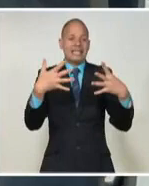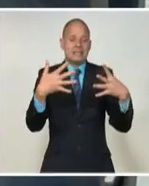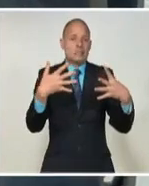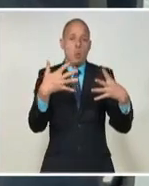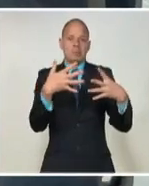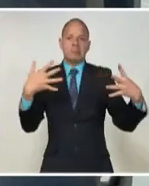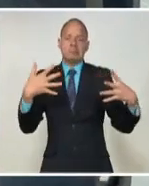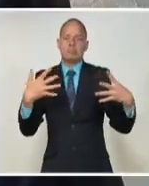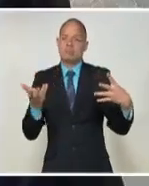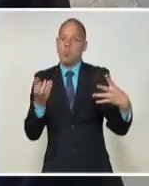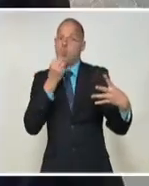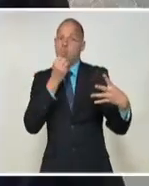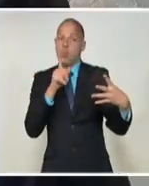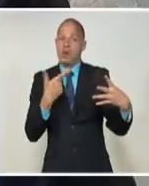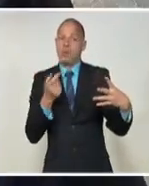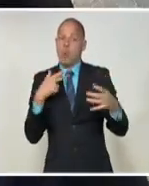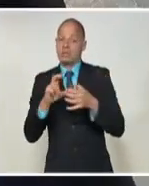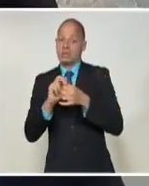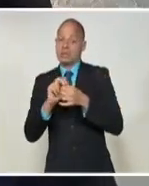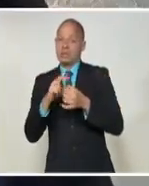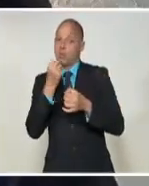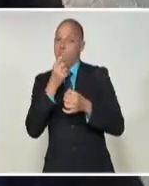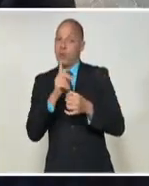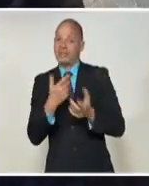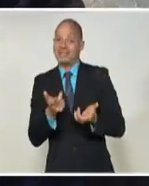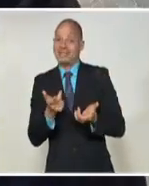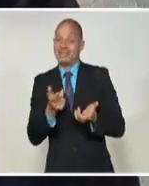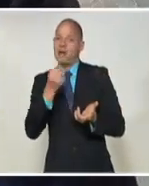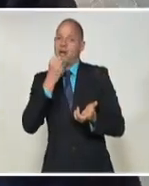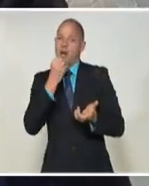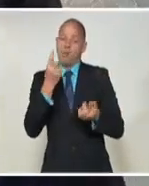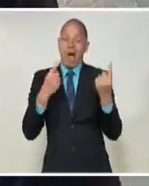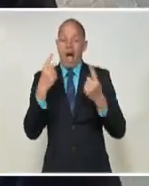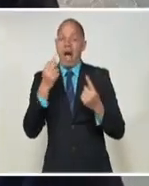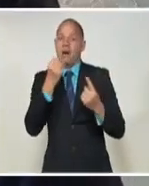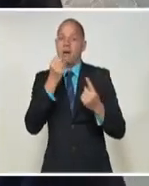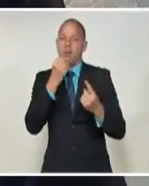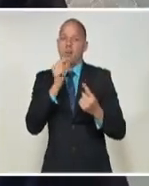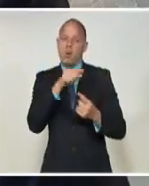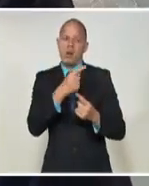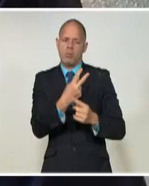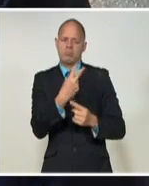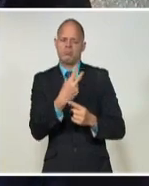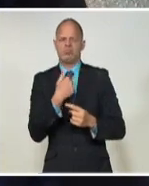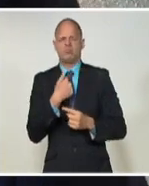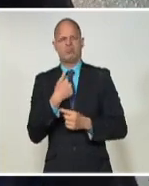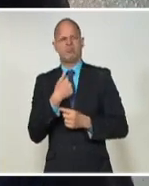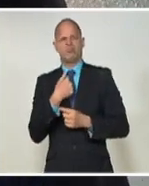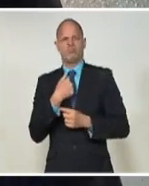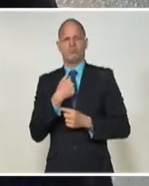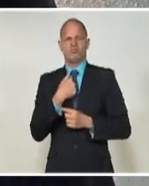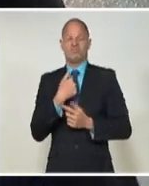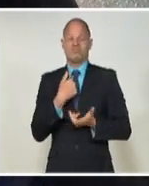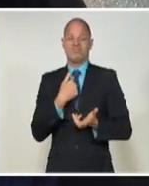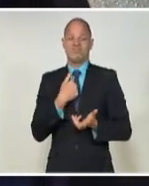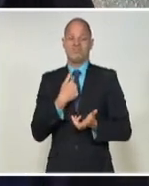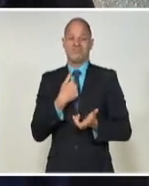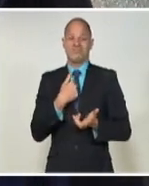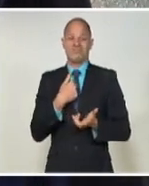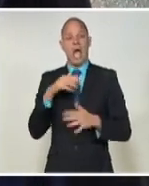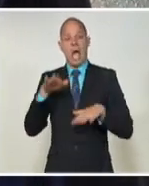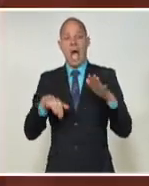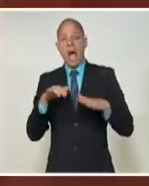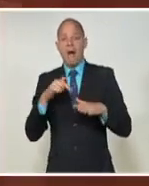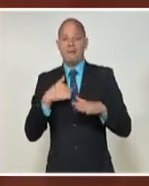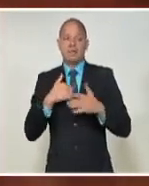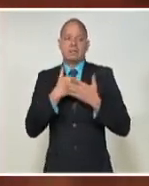solamente por la influencia que puedes hacer o porque te pueden ver mal o bien, sino porque además tú tratas de sacarlo de